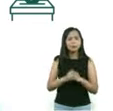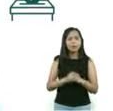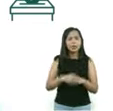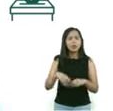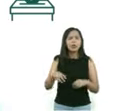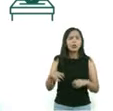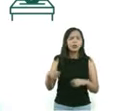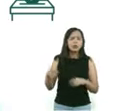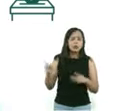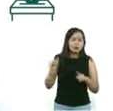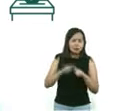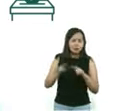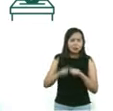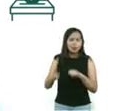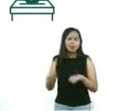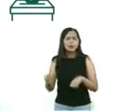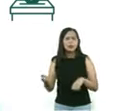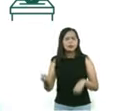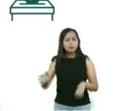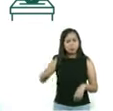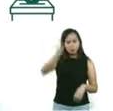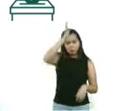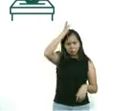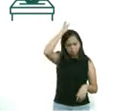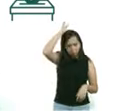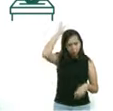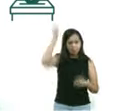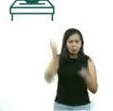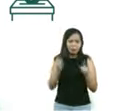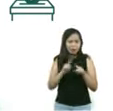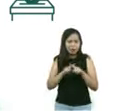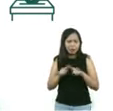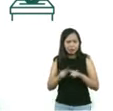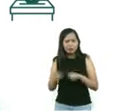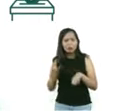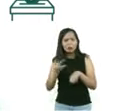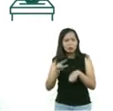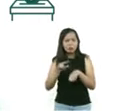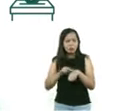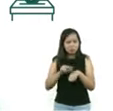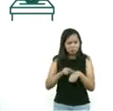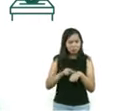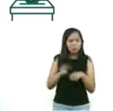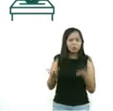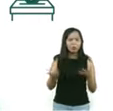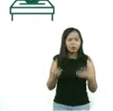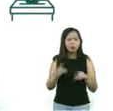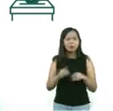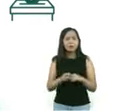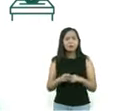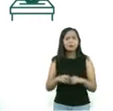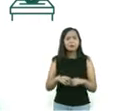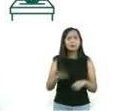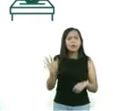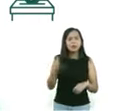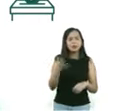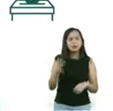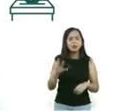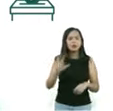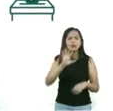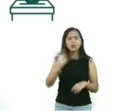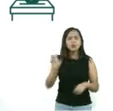los Cóndores, y paramédicos del Escuadrón de Rescate y Urgencias Médicas, apoyados en 531